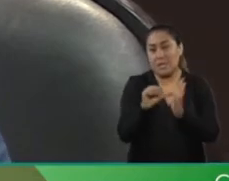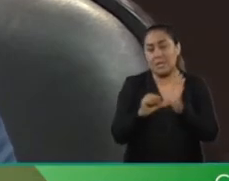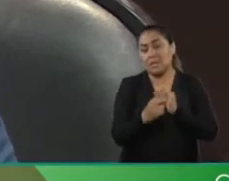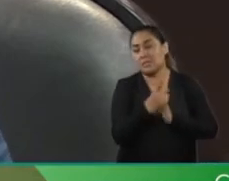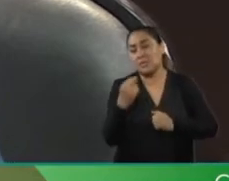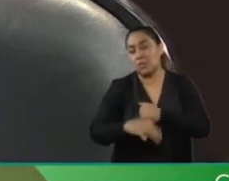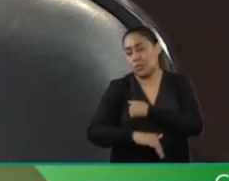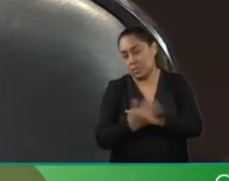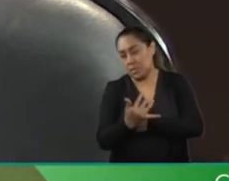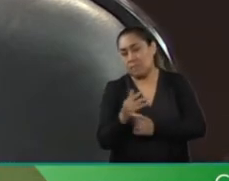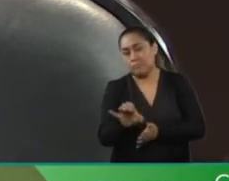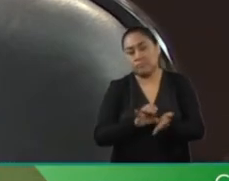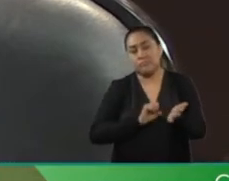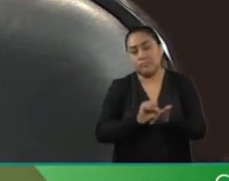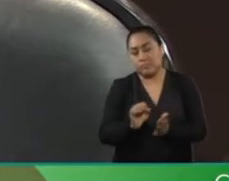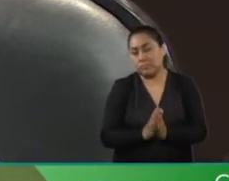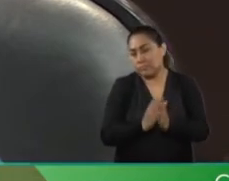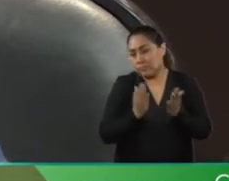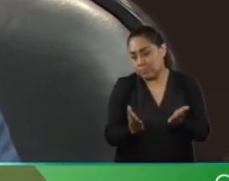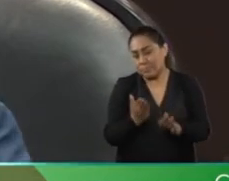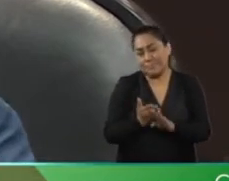de la Constitución de